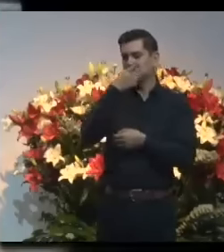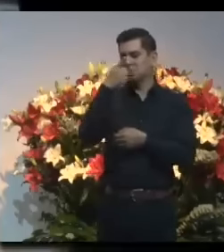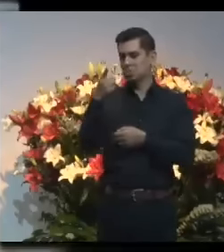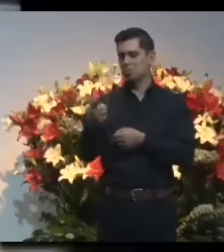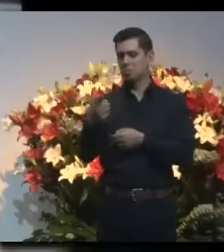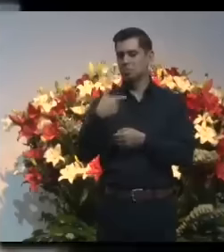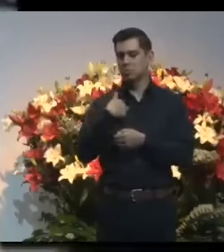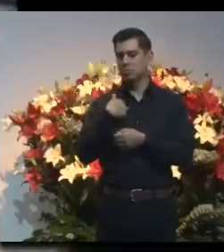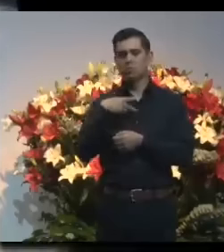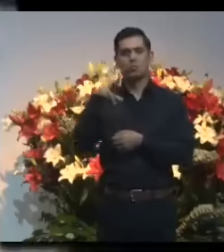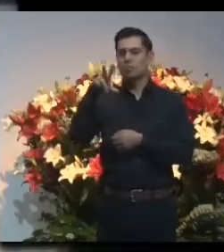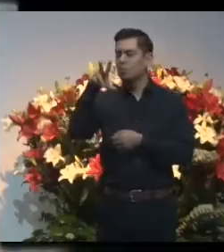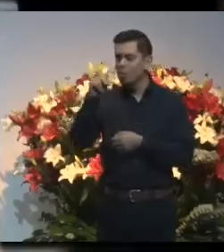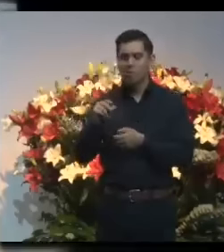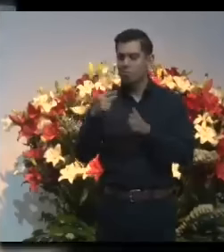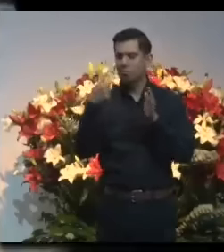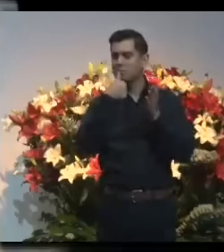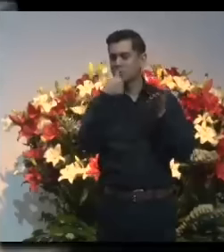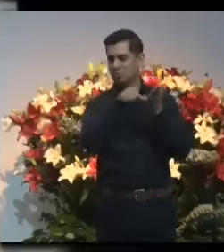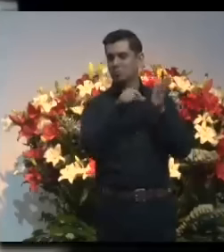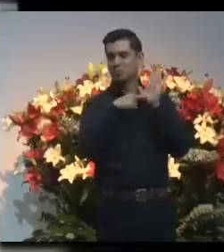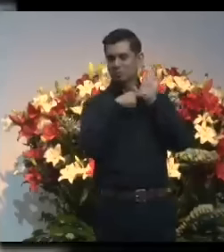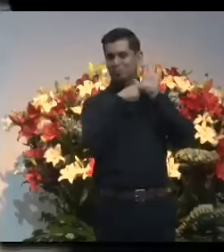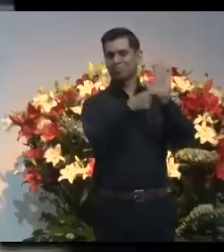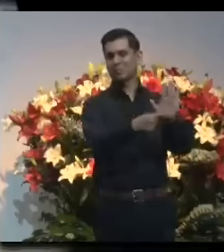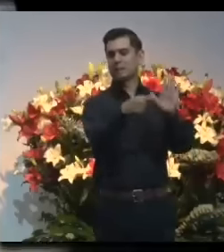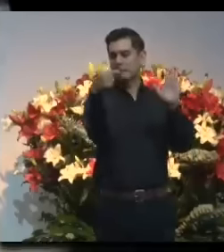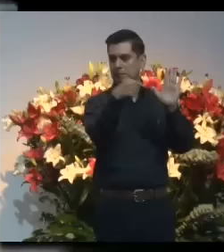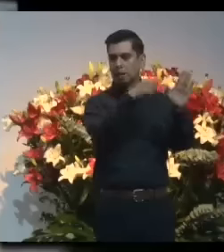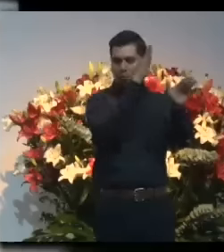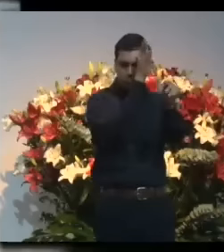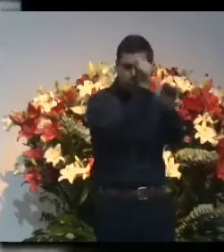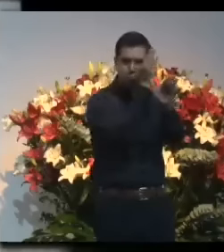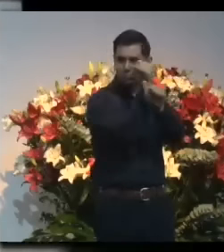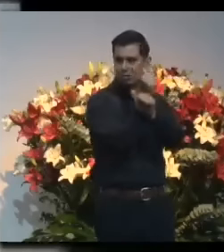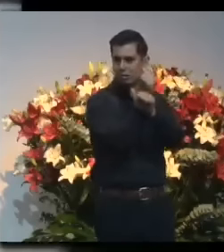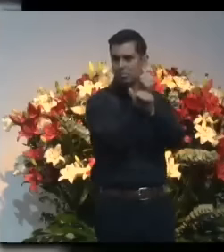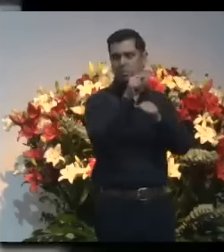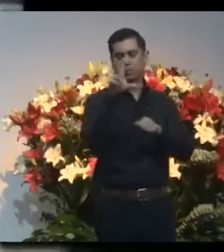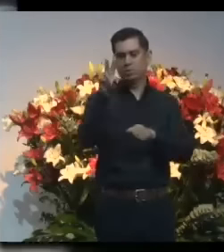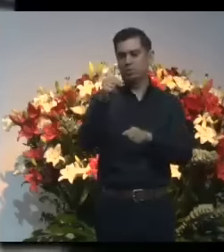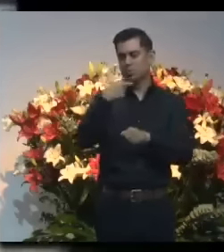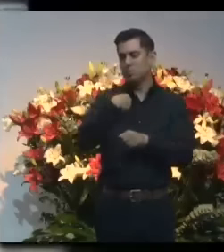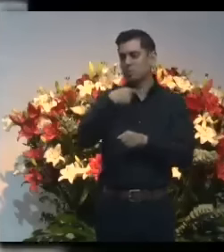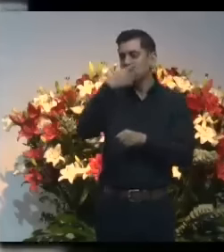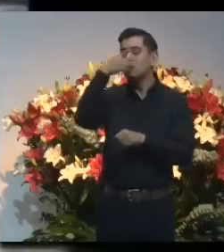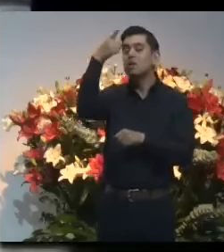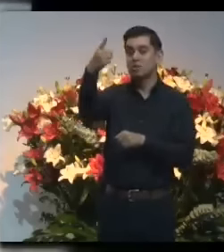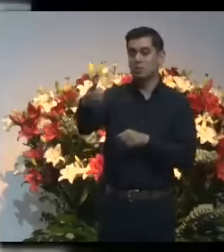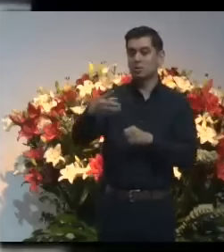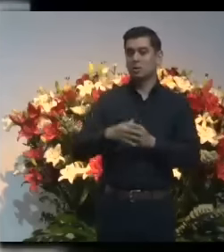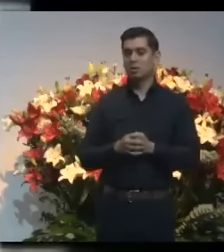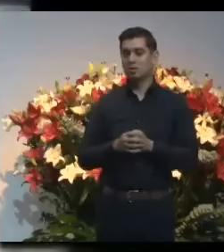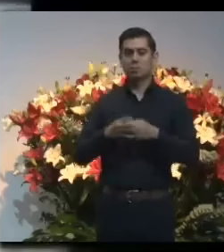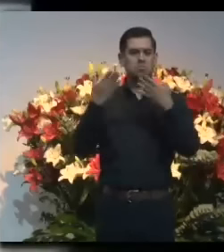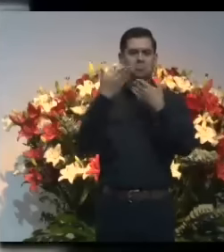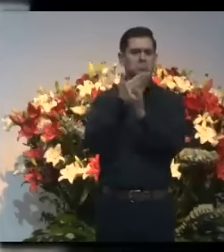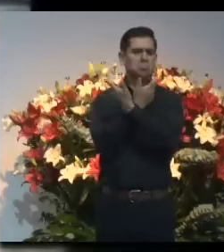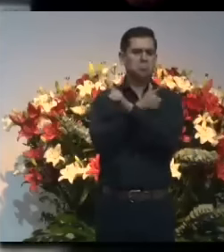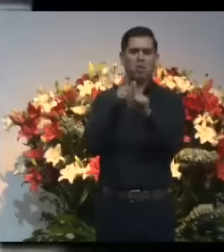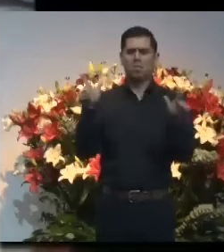el convenio de Marco Cortés con Coahuila y lo dije públicamente. Entonces, las cosas que no comparto, pues no las digo